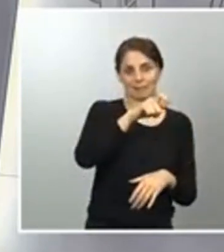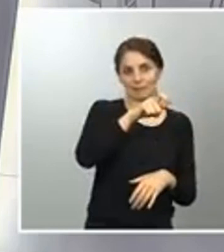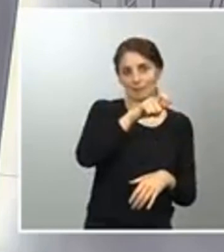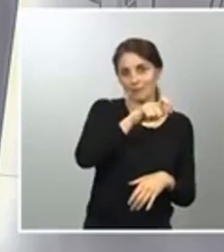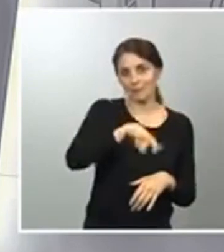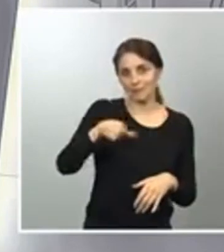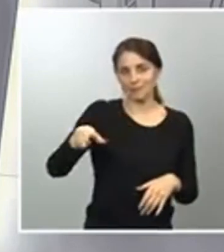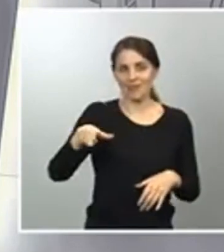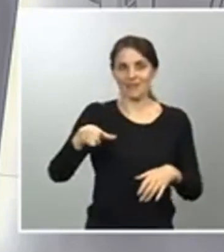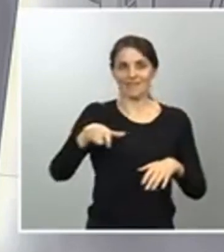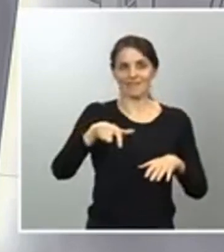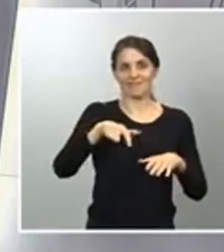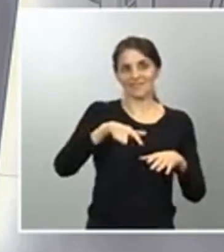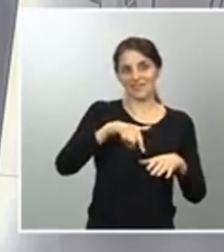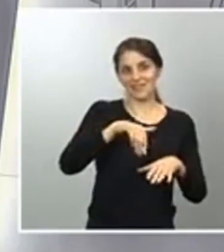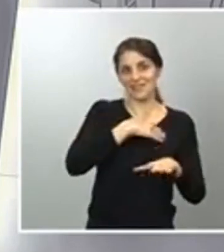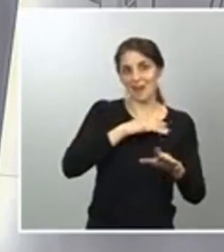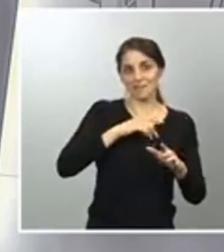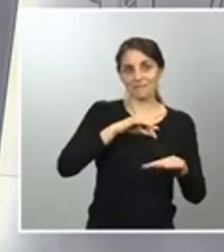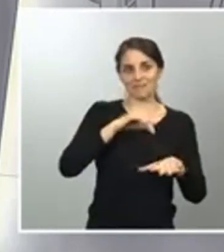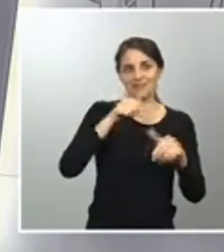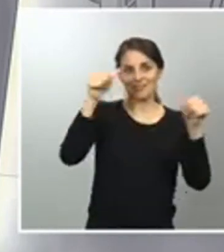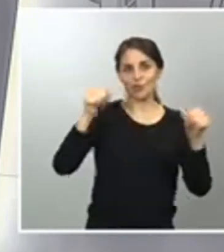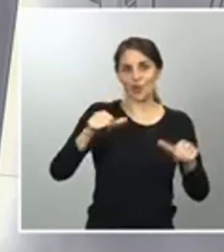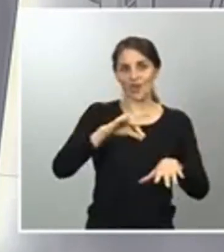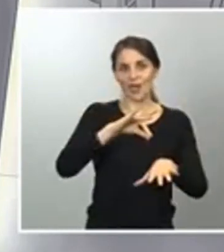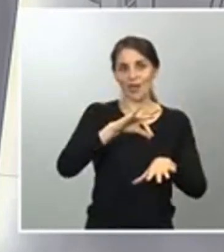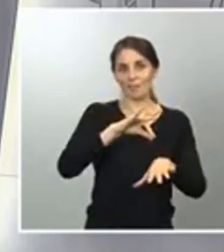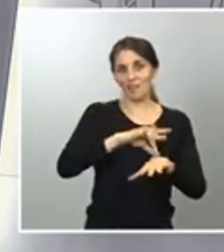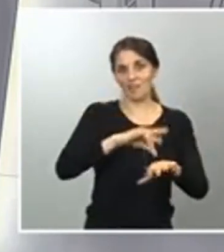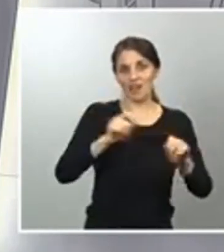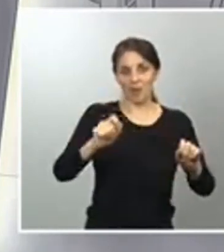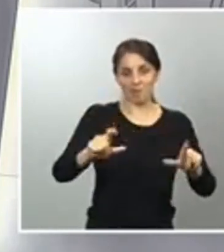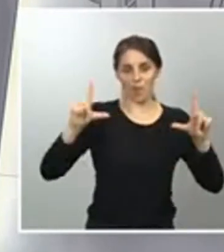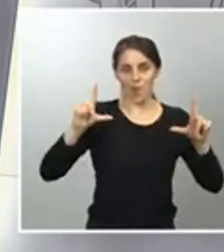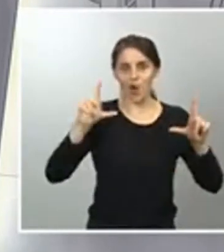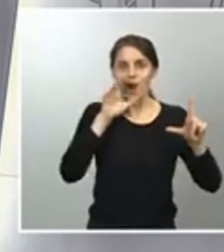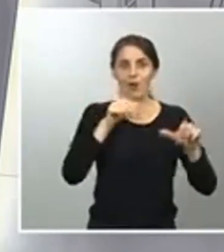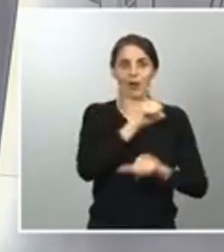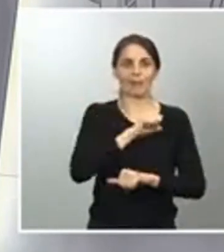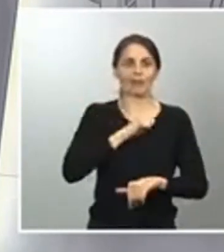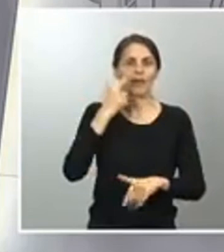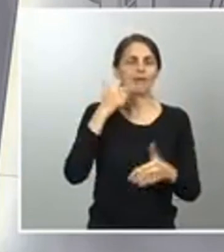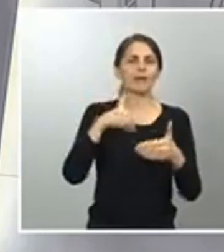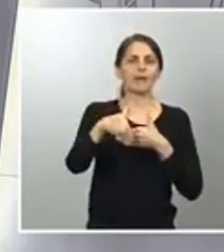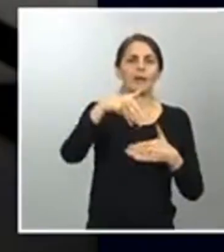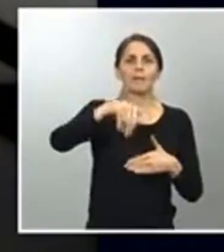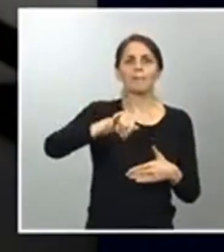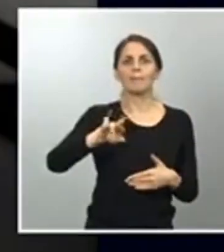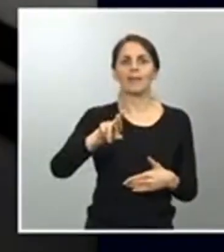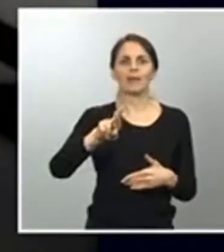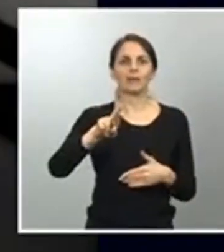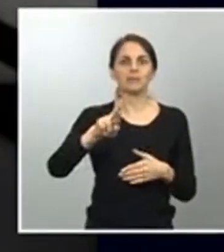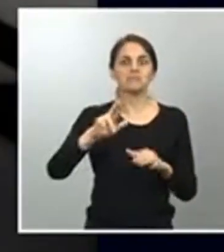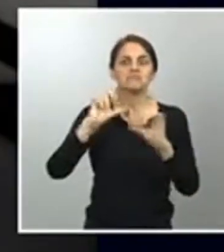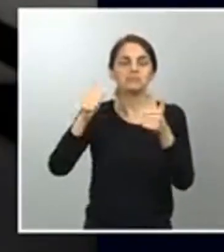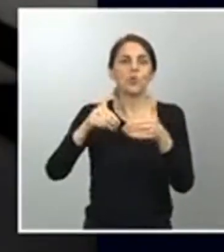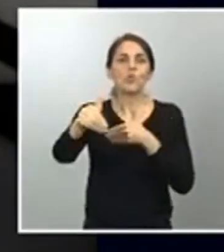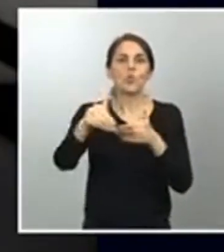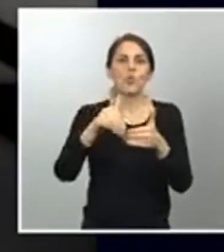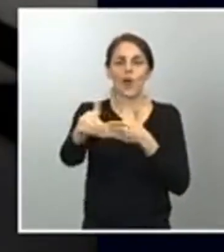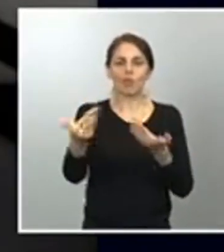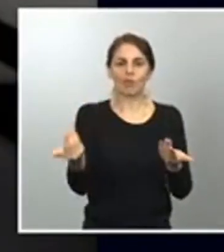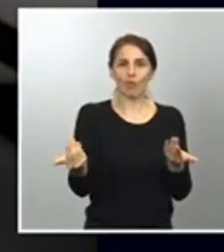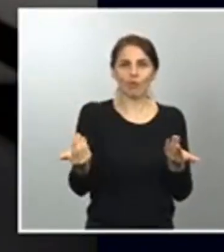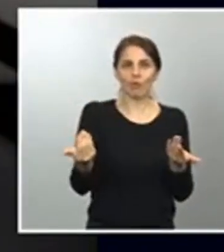MIR al Sistema Nacional de Salud. Normalmente se incorporan a finales de mayo, pero este año no está pudiendo ser así